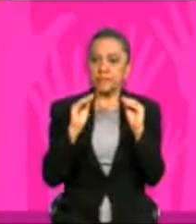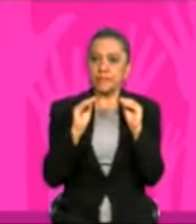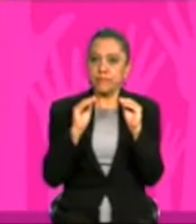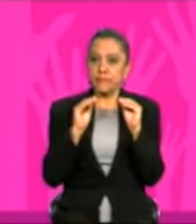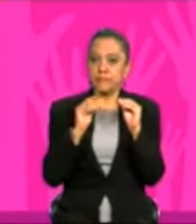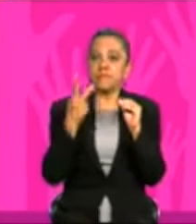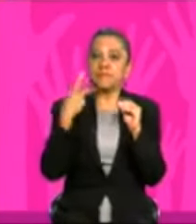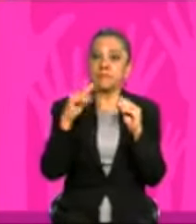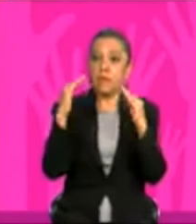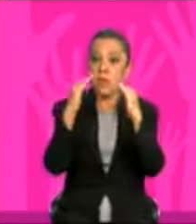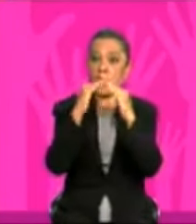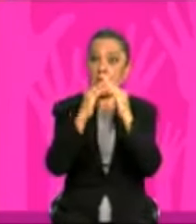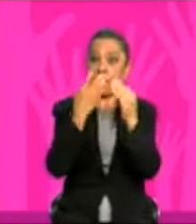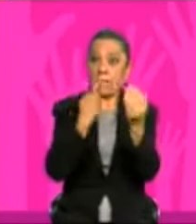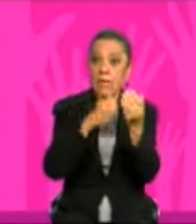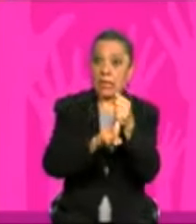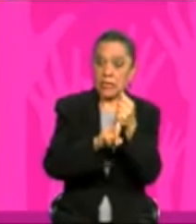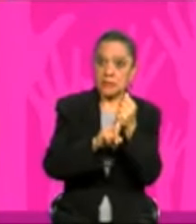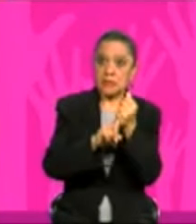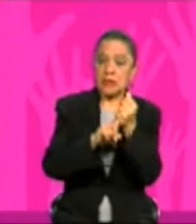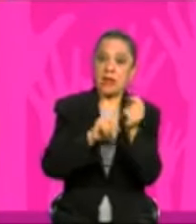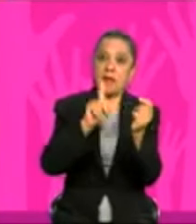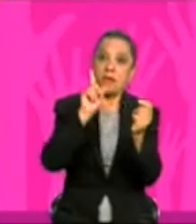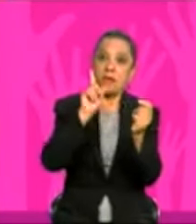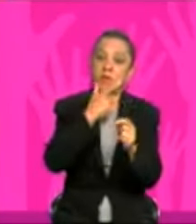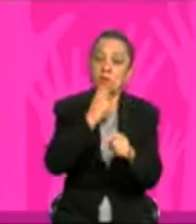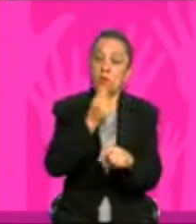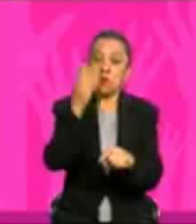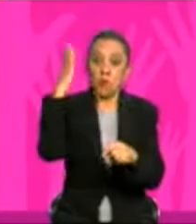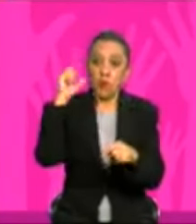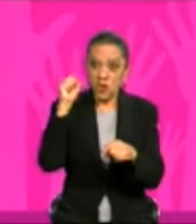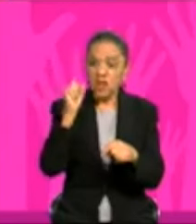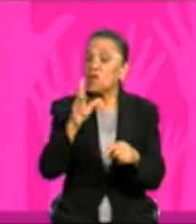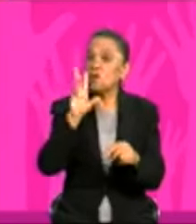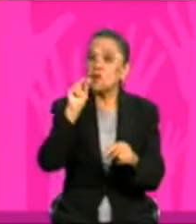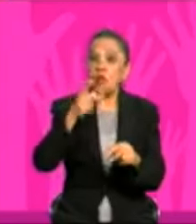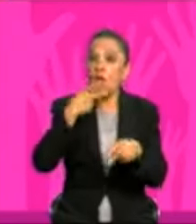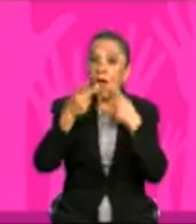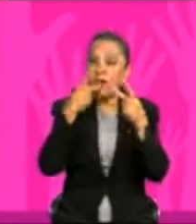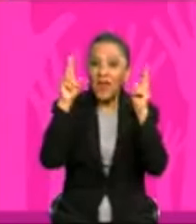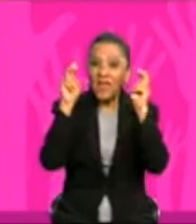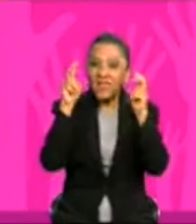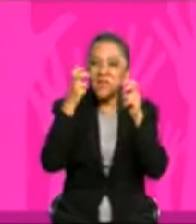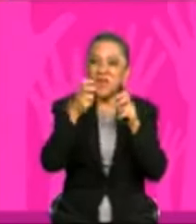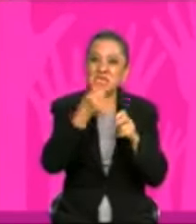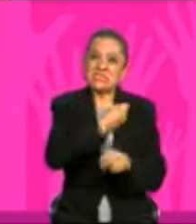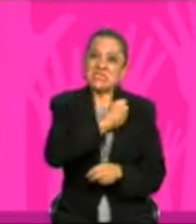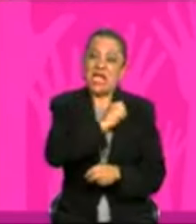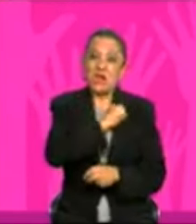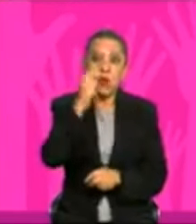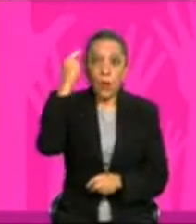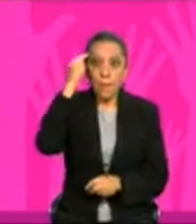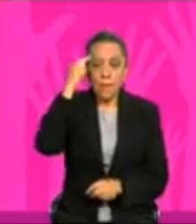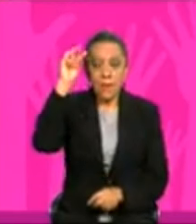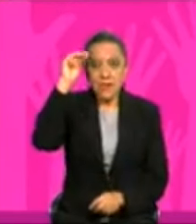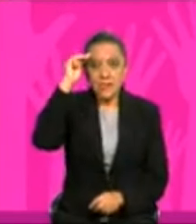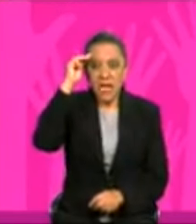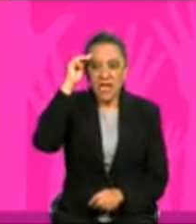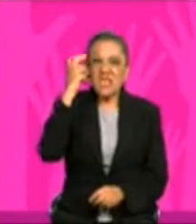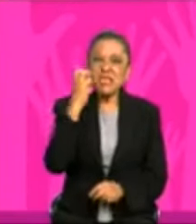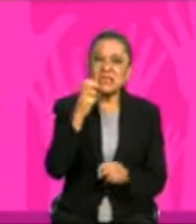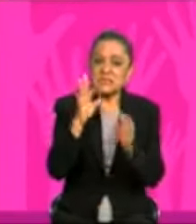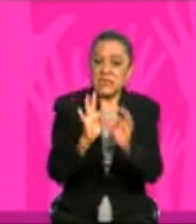en los hogares de las y los morelenses, la salud mental. Este es un tema muy importante del desarrollo humano y